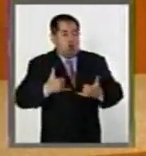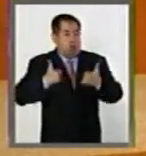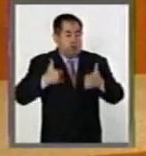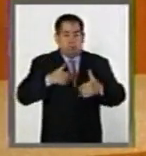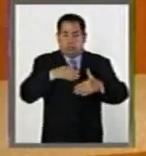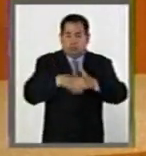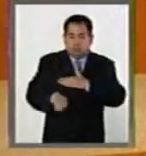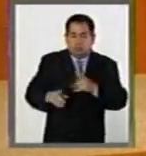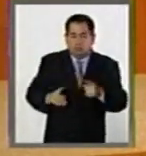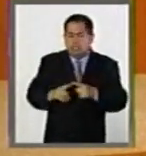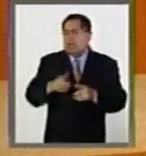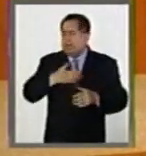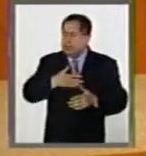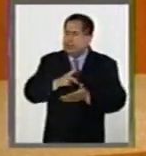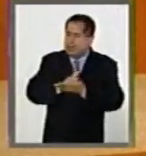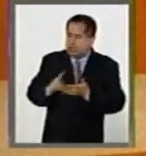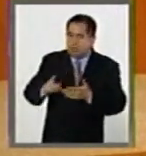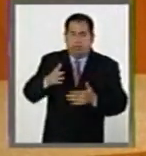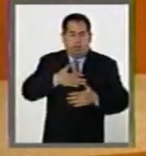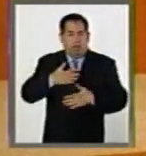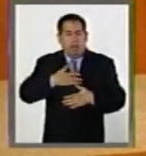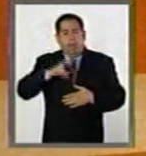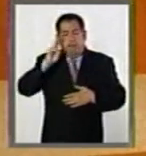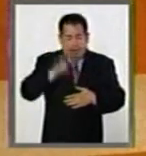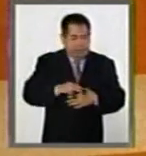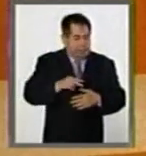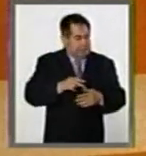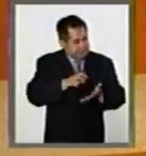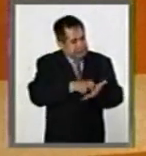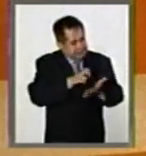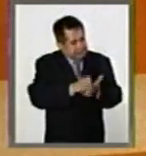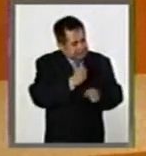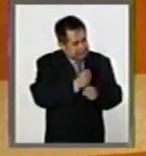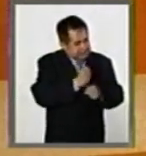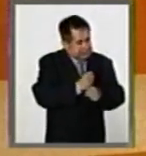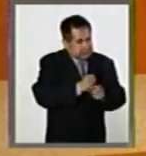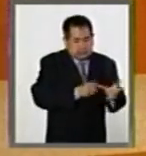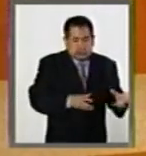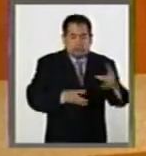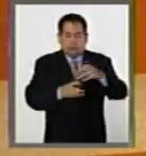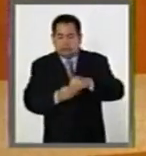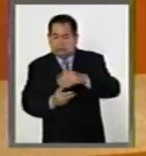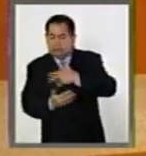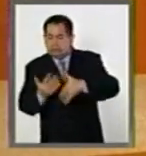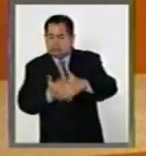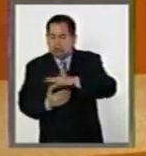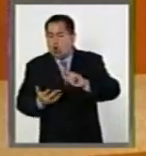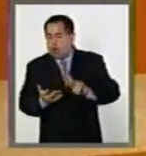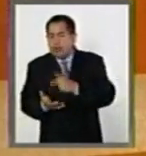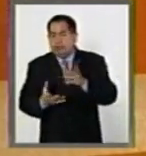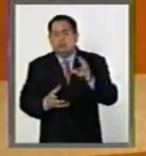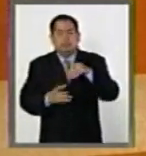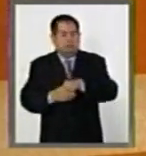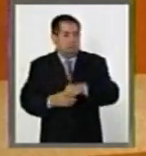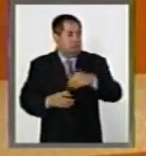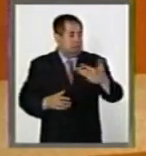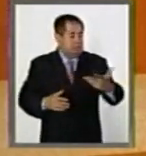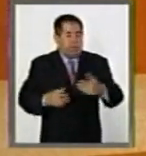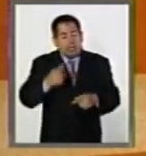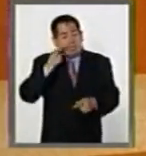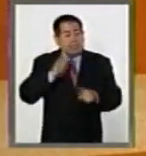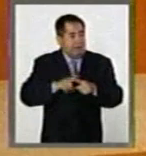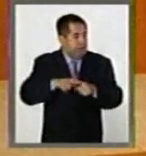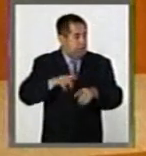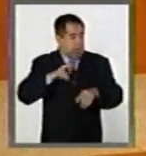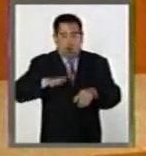solamente ejerciten sus derechos, puedan tener una verdadera reinserción, sino sobre todo se tenga presente que el Estado es